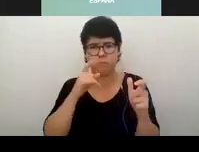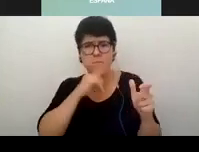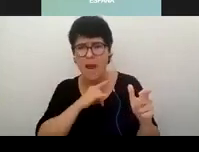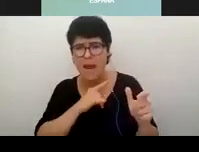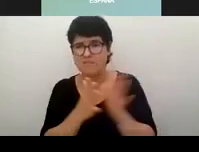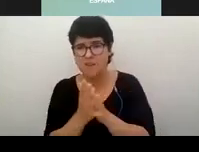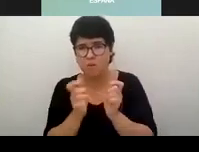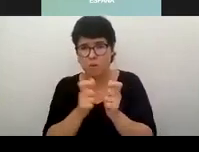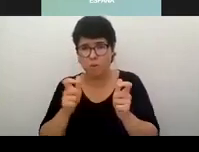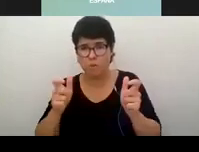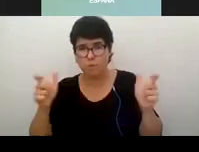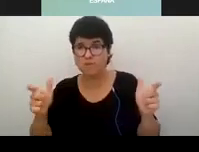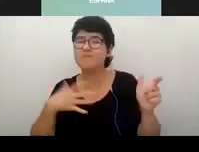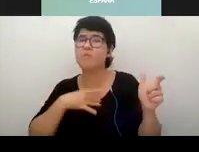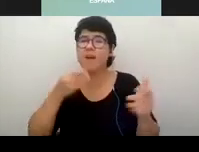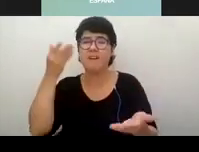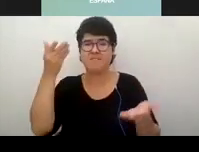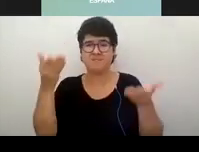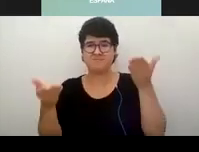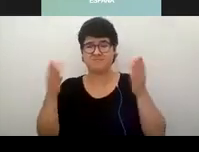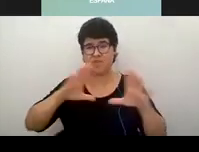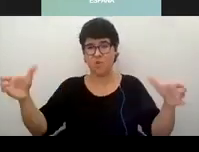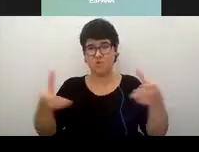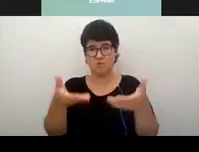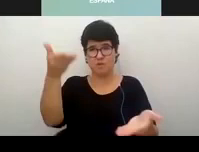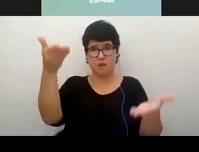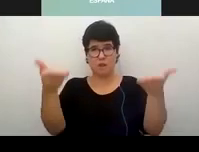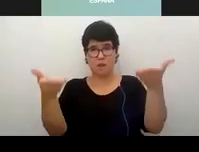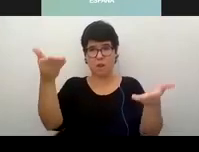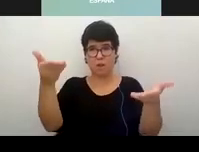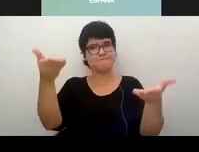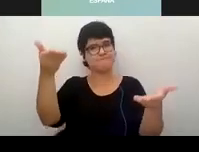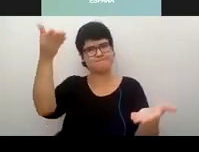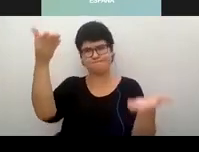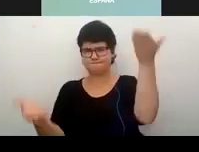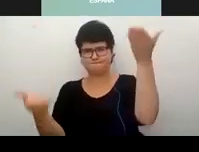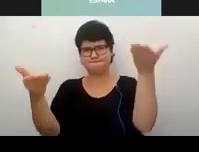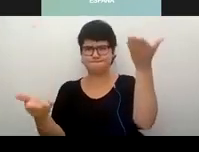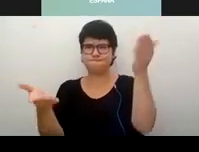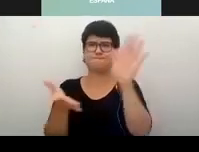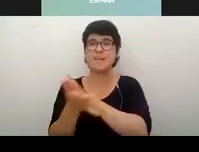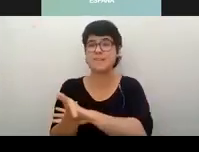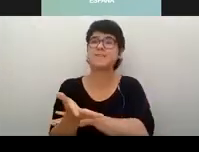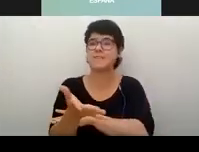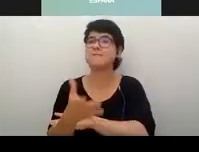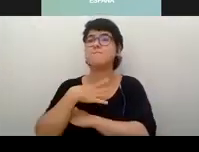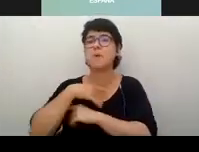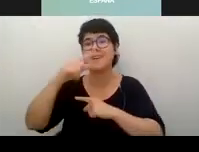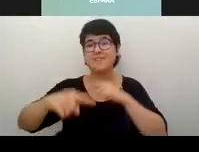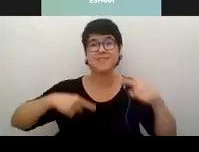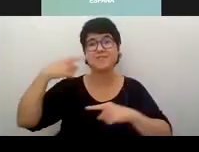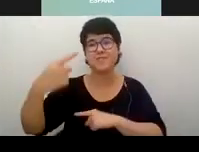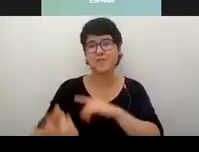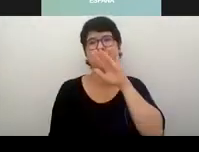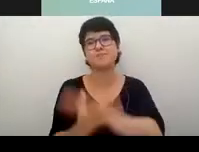cantidad, pueden desequilibrar este hábitat y generar algún desequilibrio que comporte acto seguido alguna